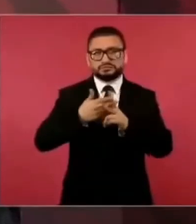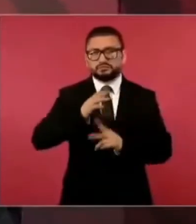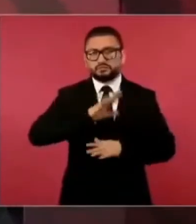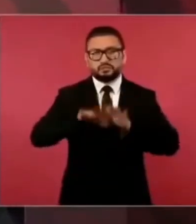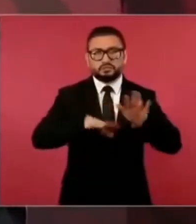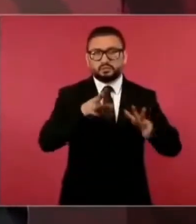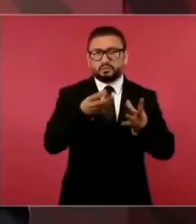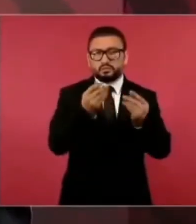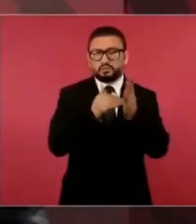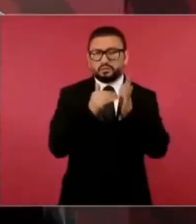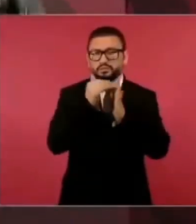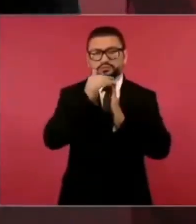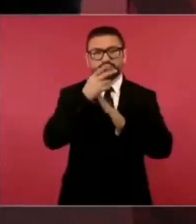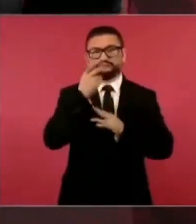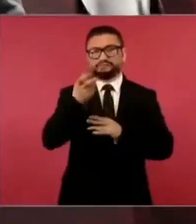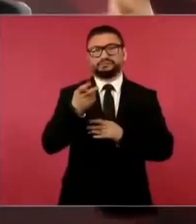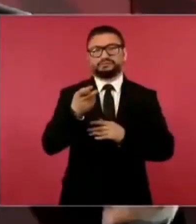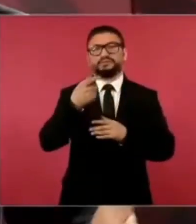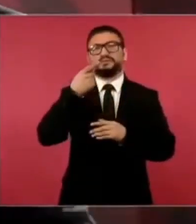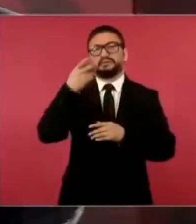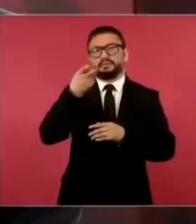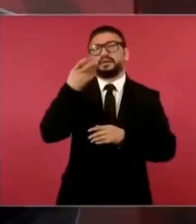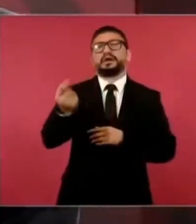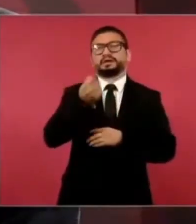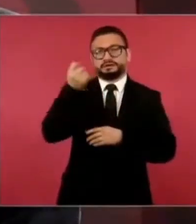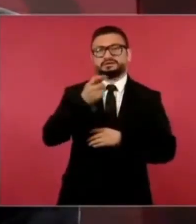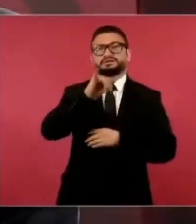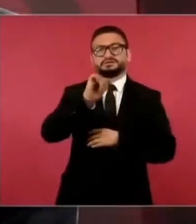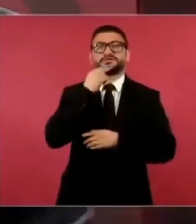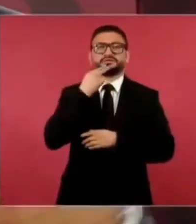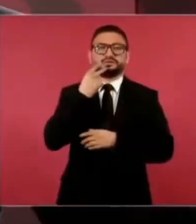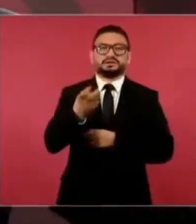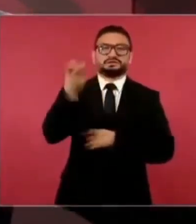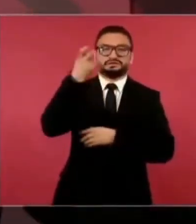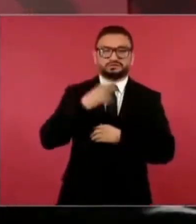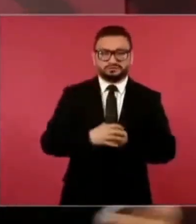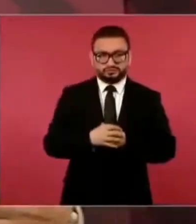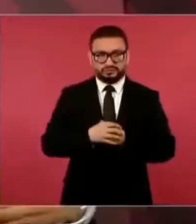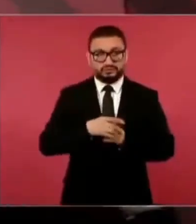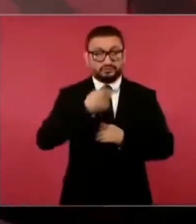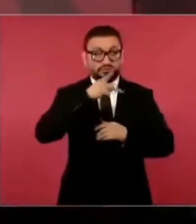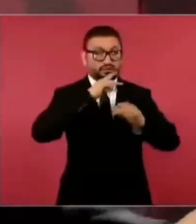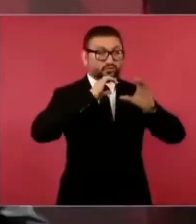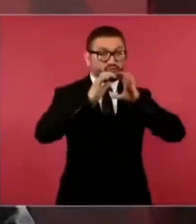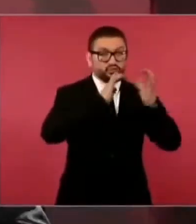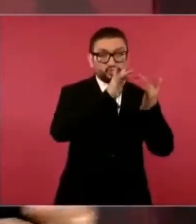personas. Para eso la tecnología, ¿no? No para la comunicación